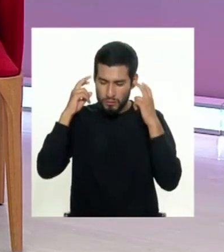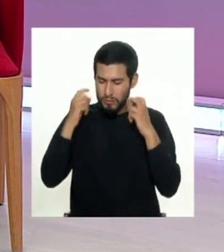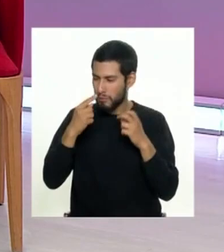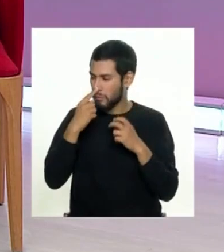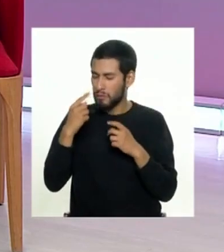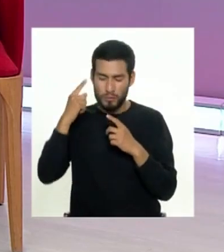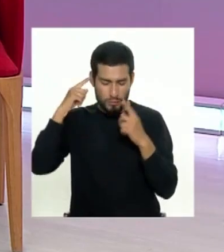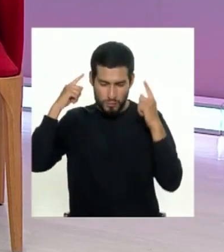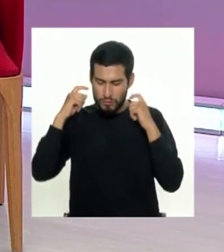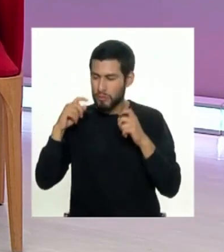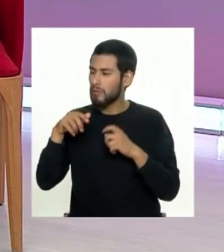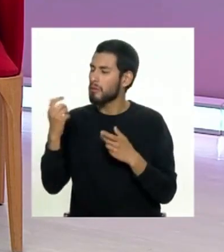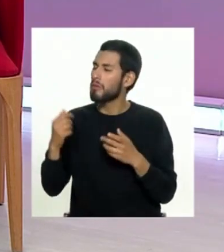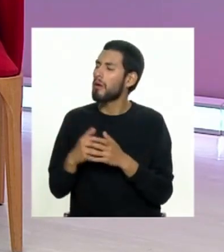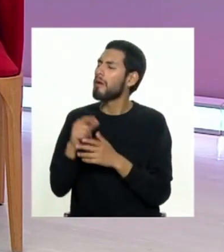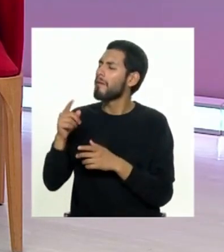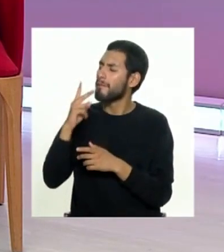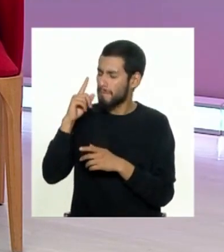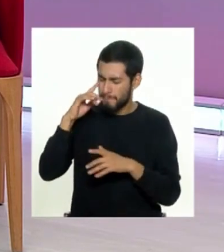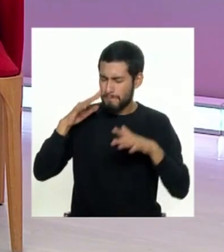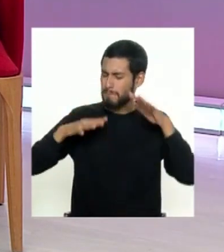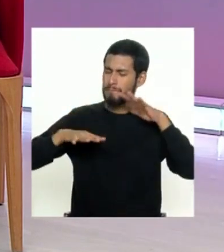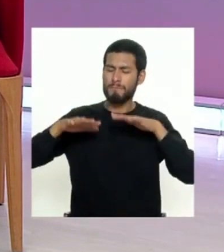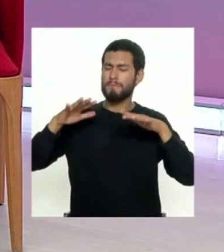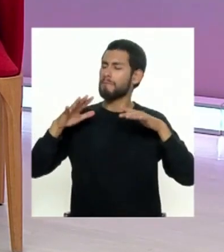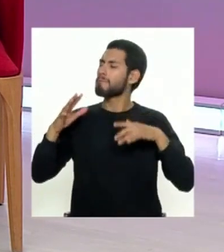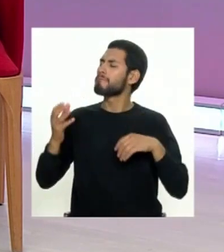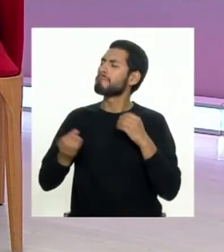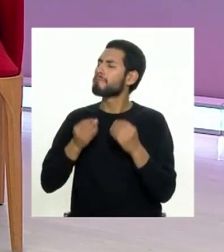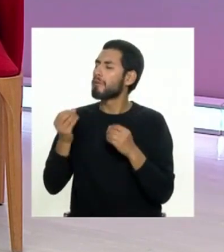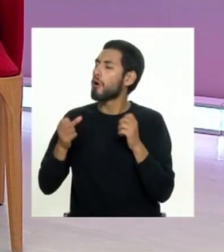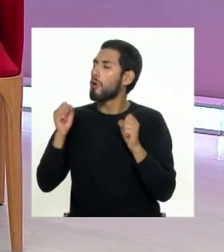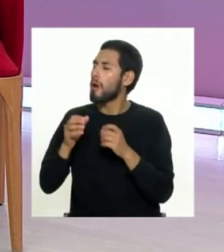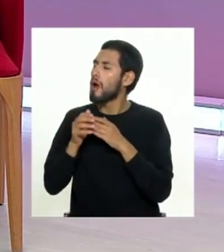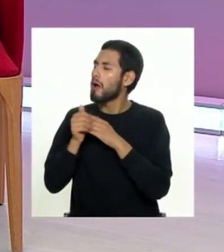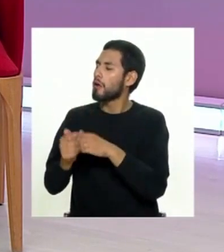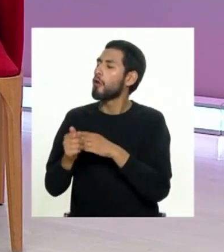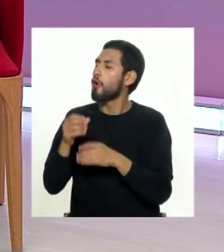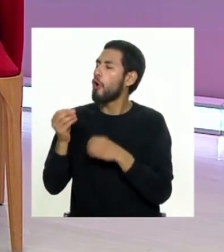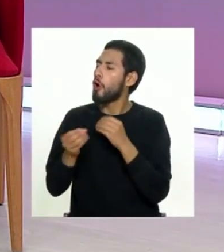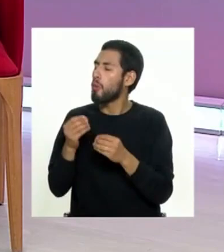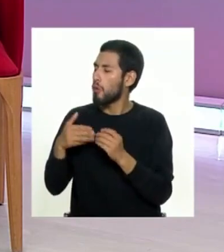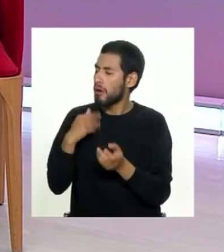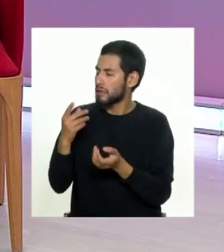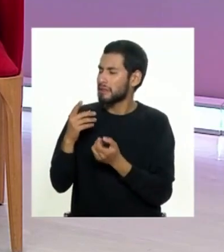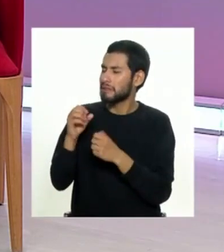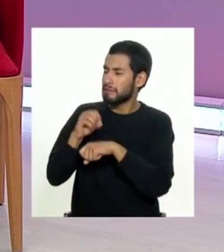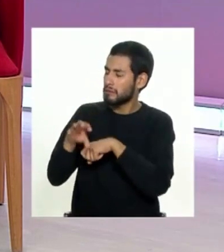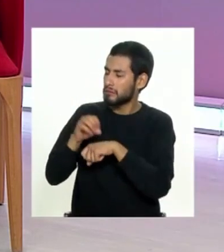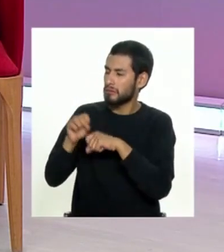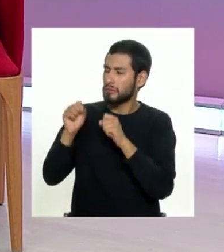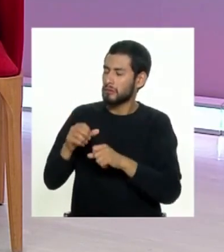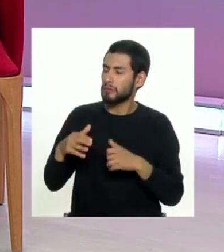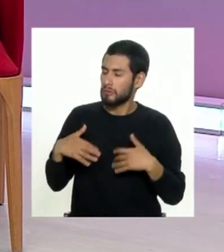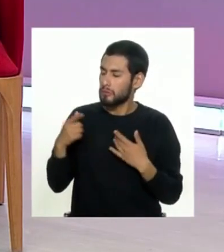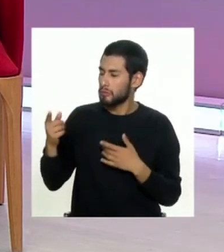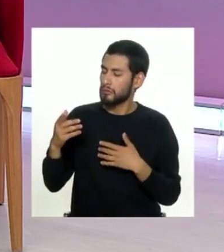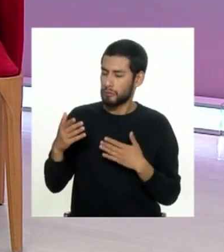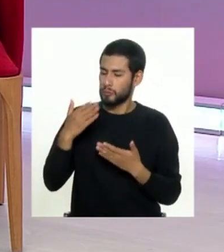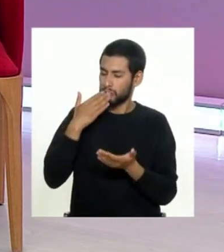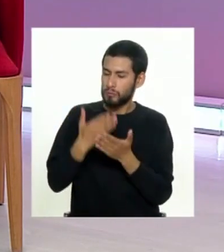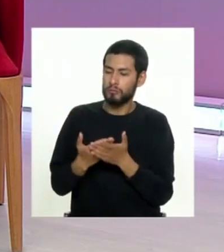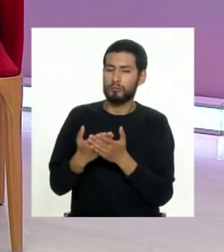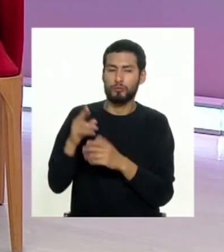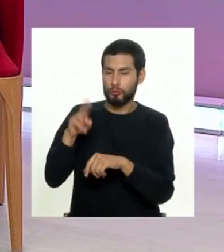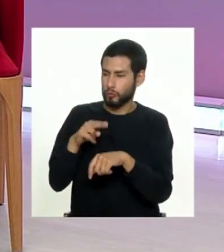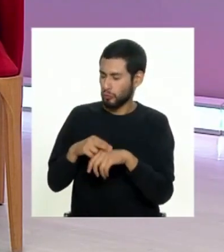este síndrome vertiginoso? Exacto. ¿Cómo lo debo encaminar al paciente? ¿Cómo le debo dar sus recomendaciones para que ellos tengan una